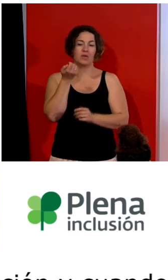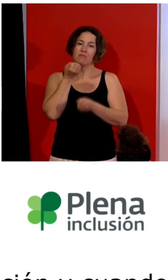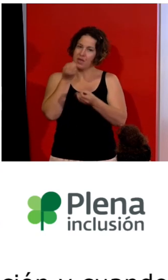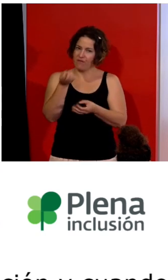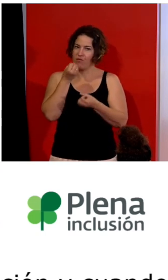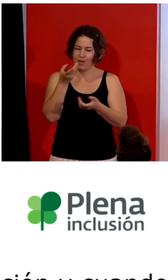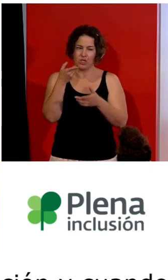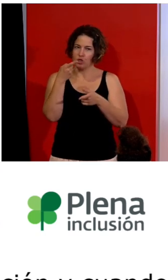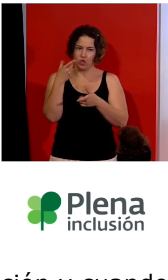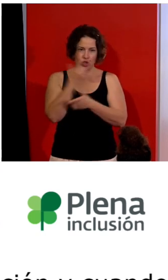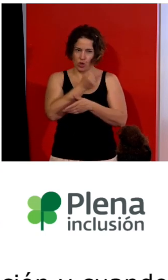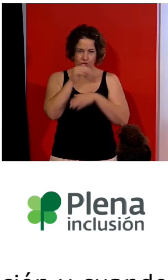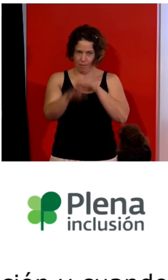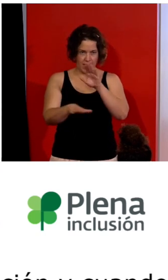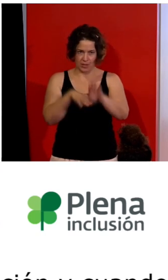de todos los pasos